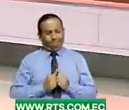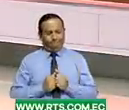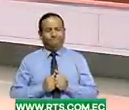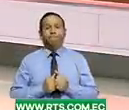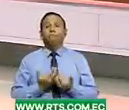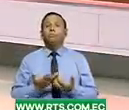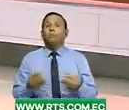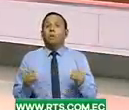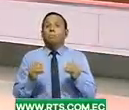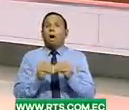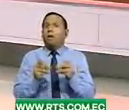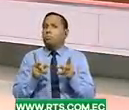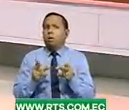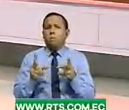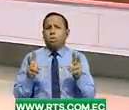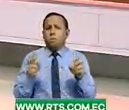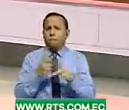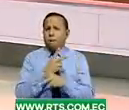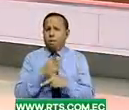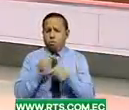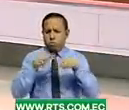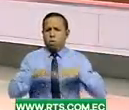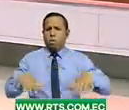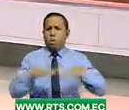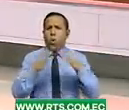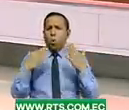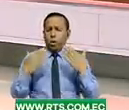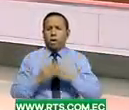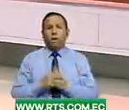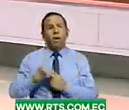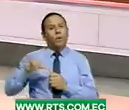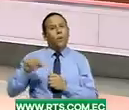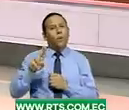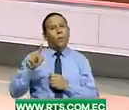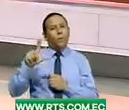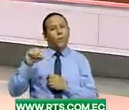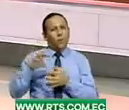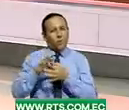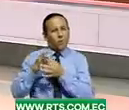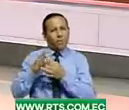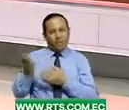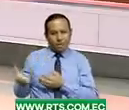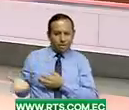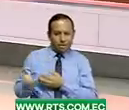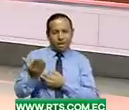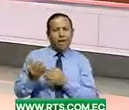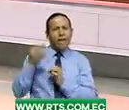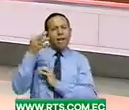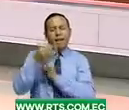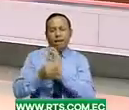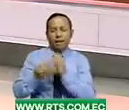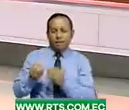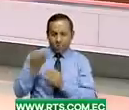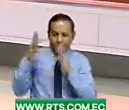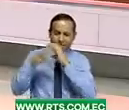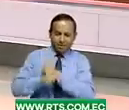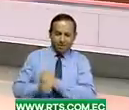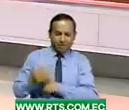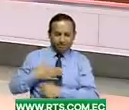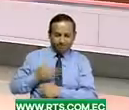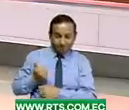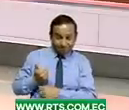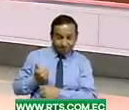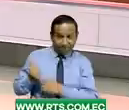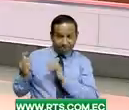hechos violentos también en la ciudad de Guayaquil. Julio César Saona nos tiene toda la información. Julio César, buenas noches. Qué gusto